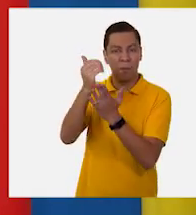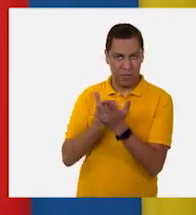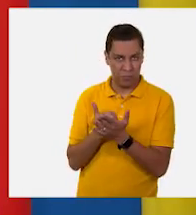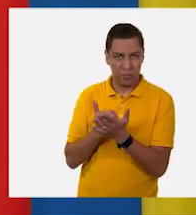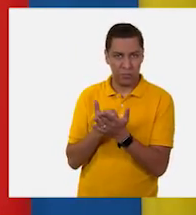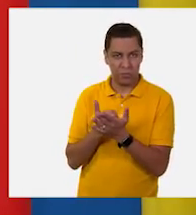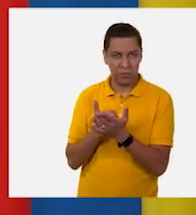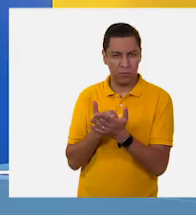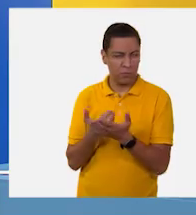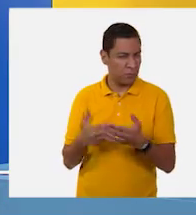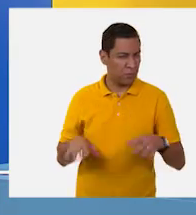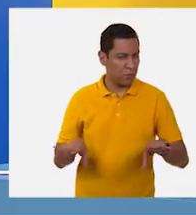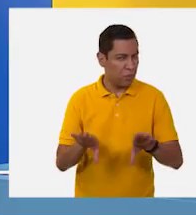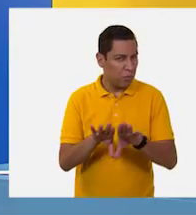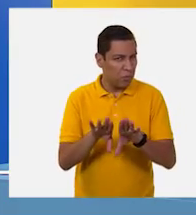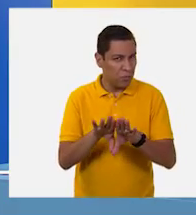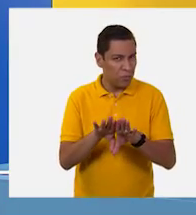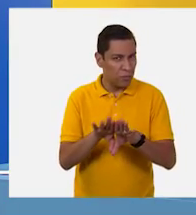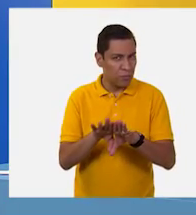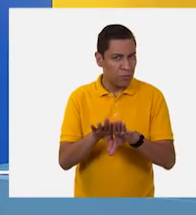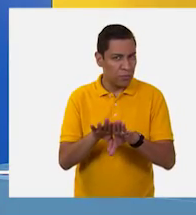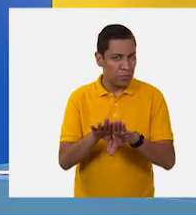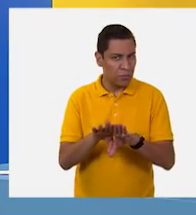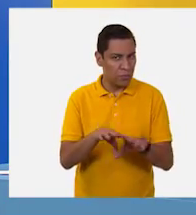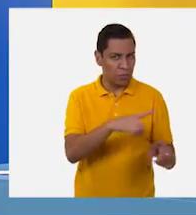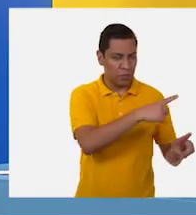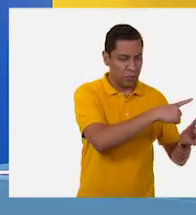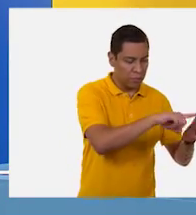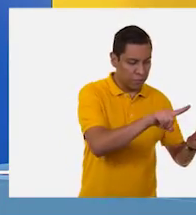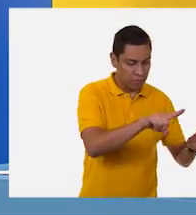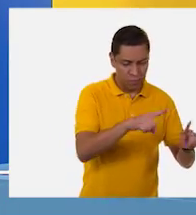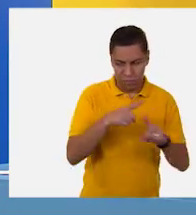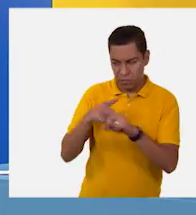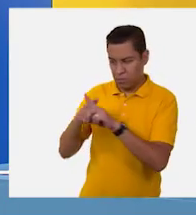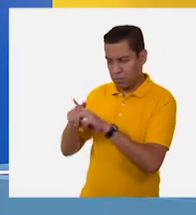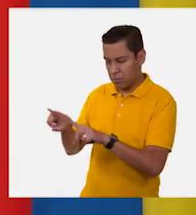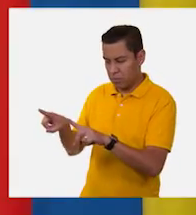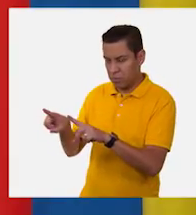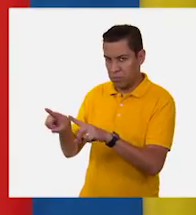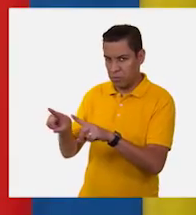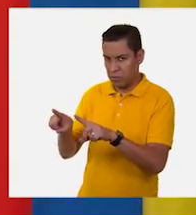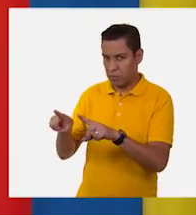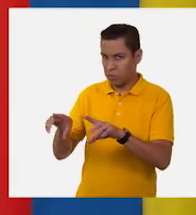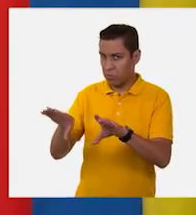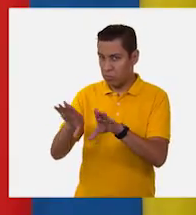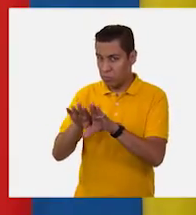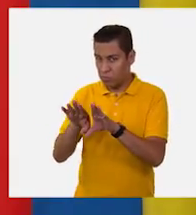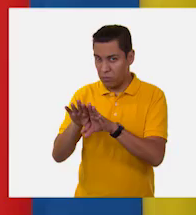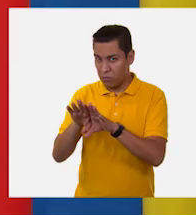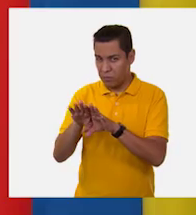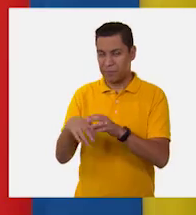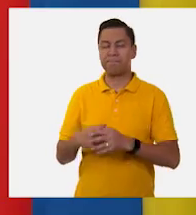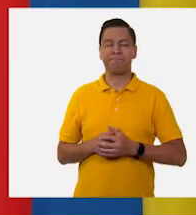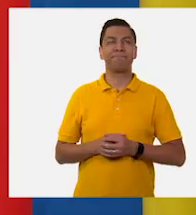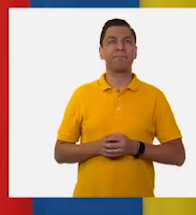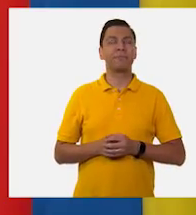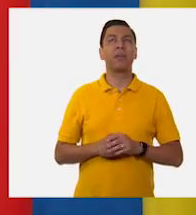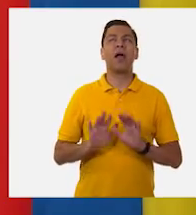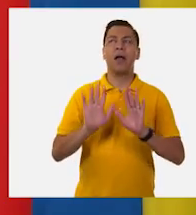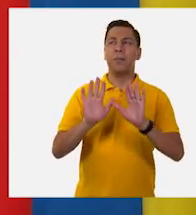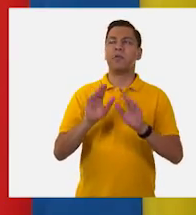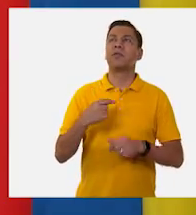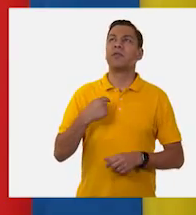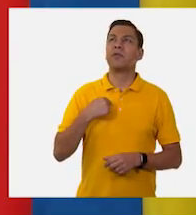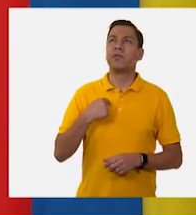cómo resolverlo. Perfecto, Jenny, te escuchamos. ¿Cómo lo resolverías? A ver, para mí es más fácil